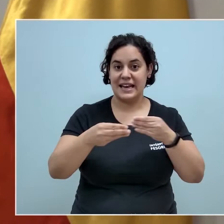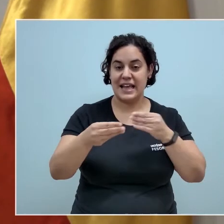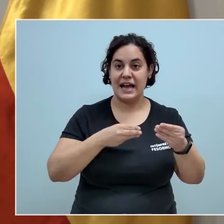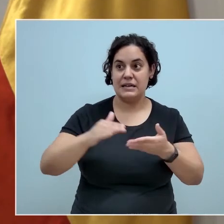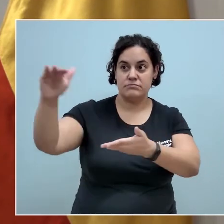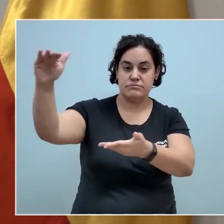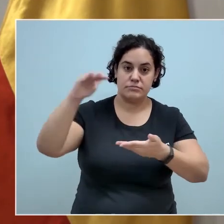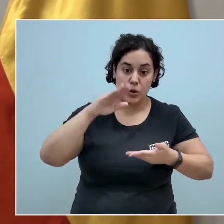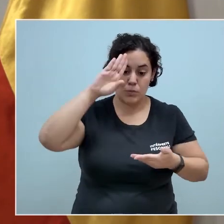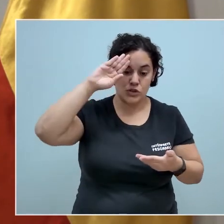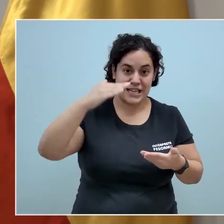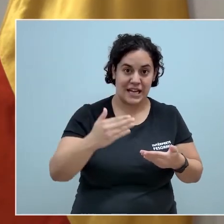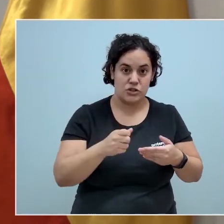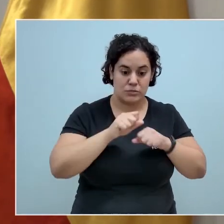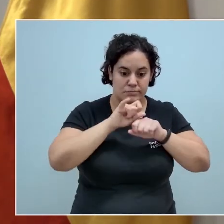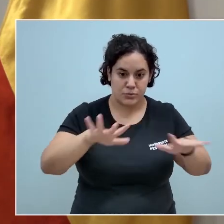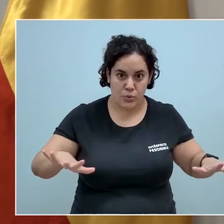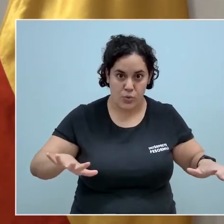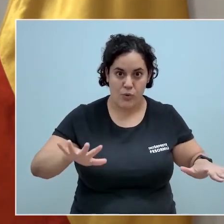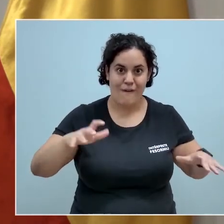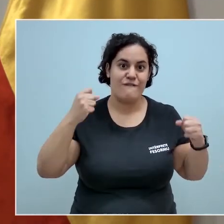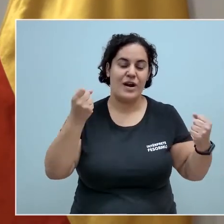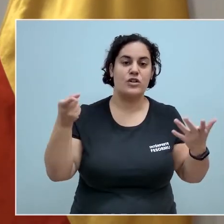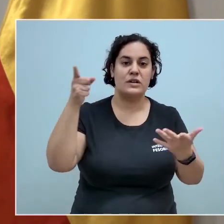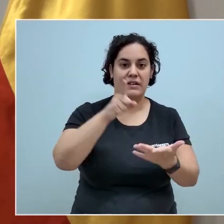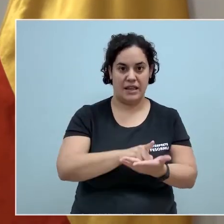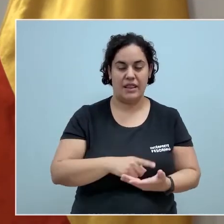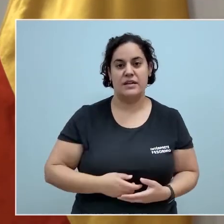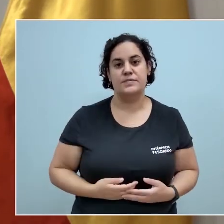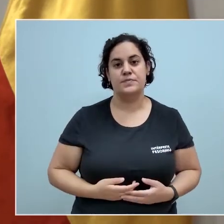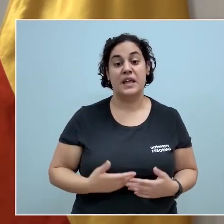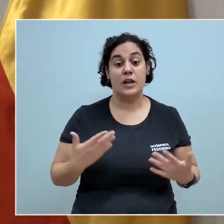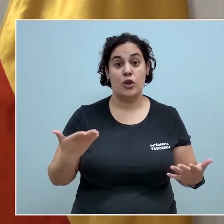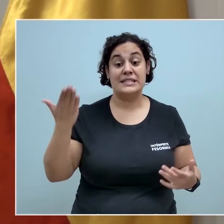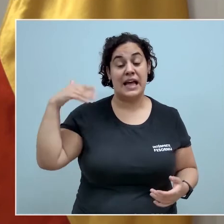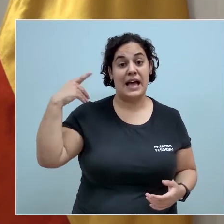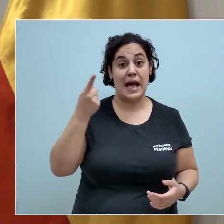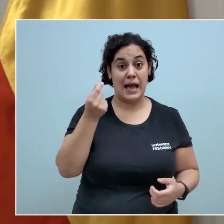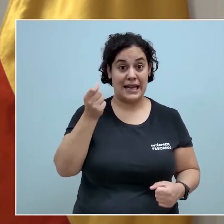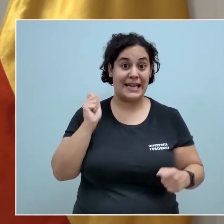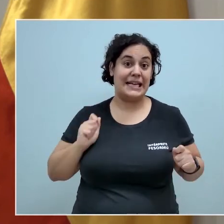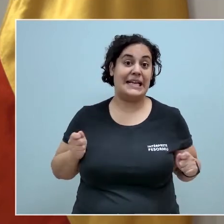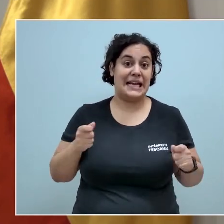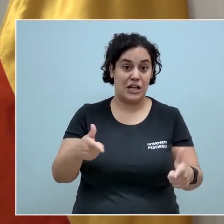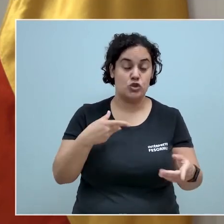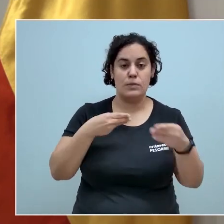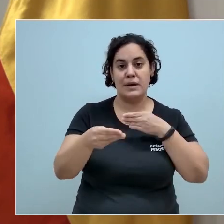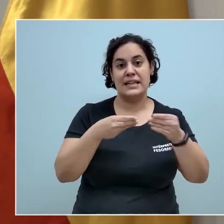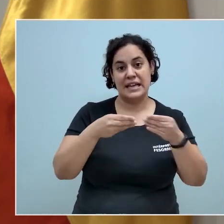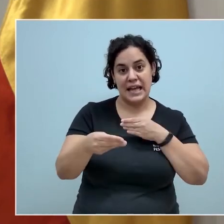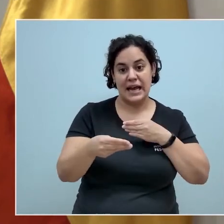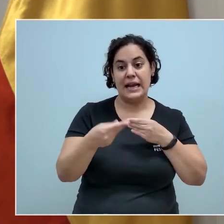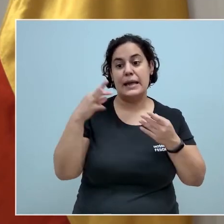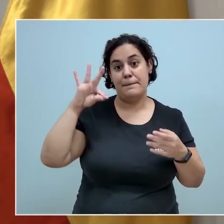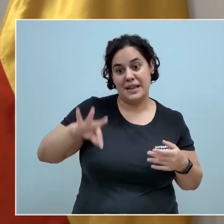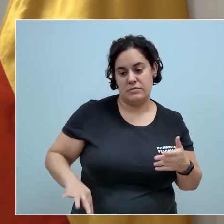prevenidos para una segunda ola de pandemia si ocurre. Quiere decir que no solamente lo que nos gastamos en su momento en material y en